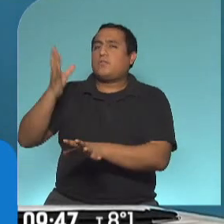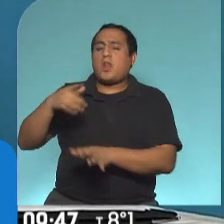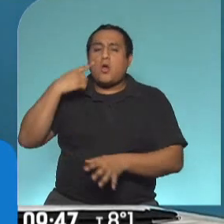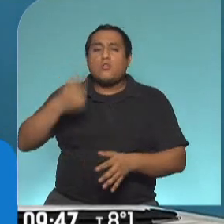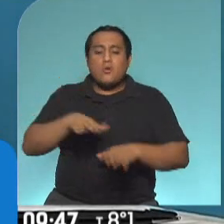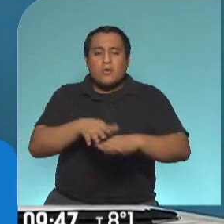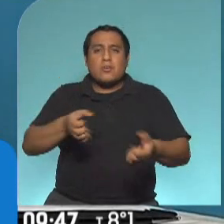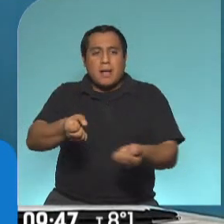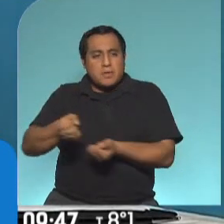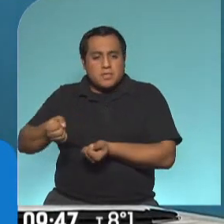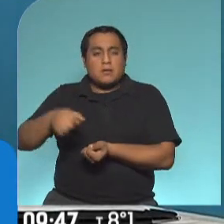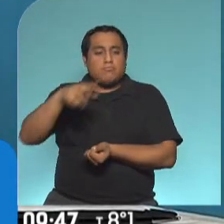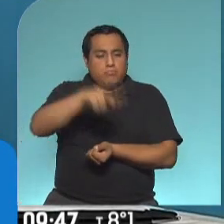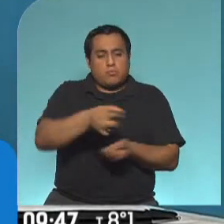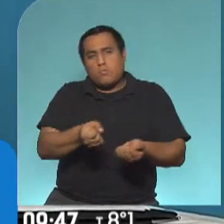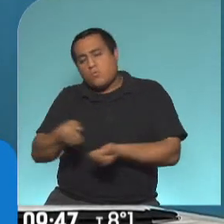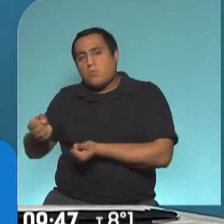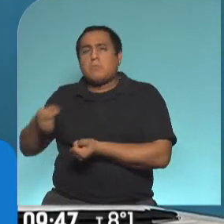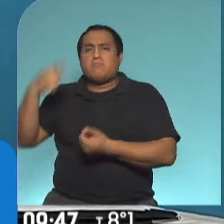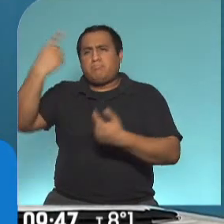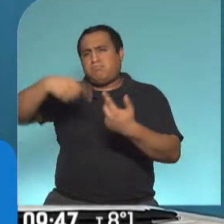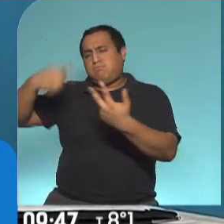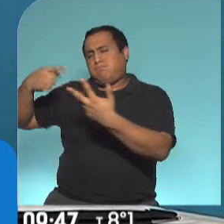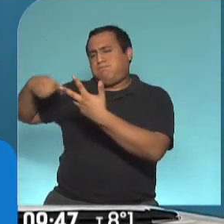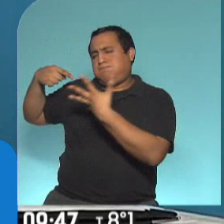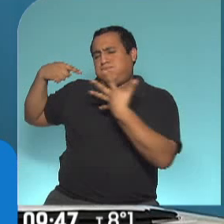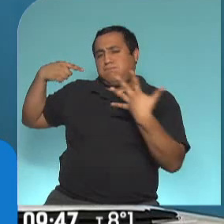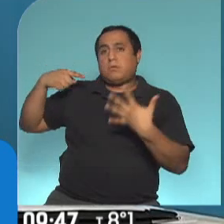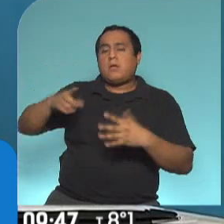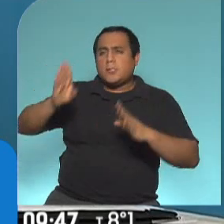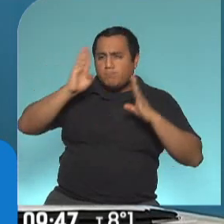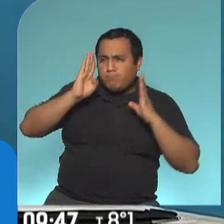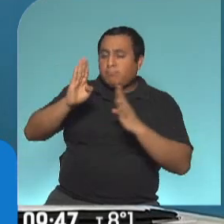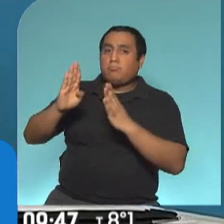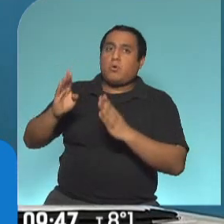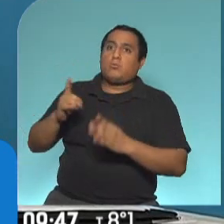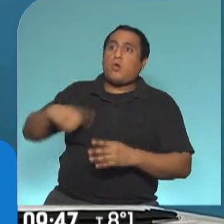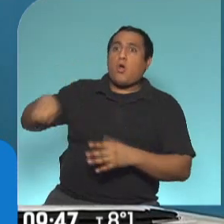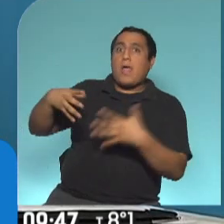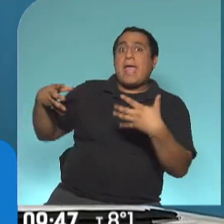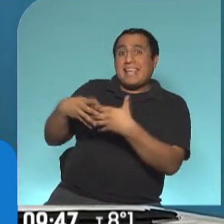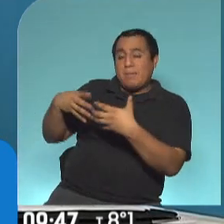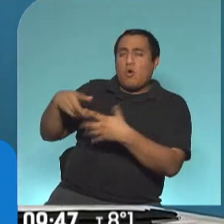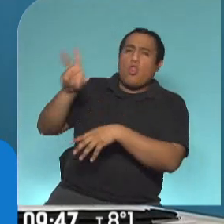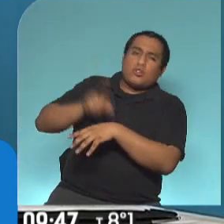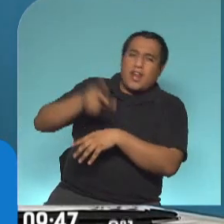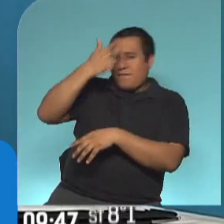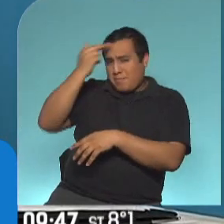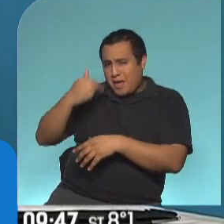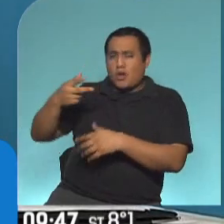etcétera la atención de estos enfermos está requiriendo un gran esfuerzo de todo el personal de salud